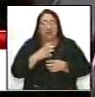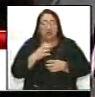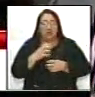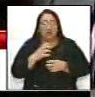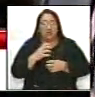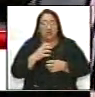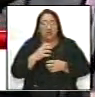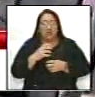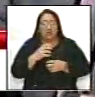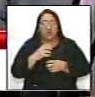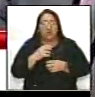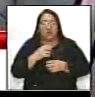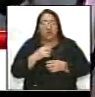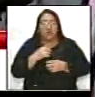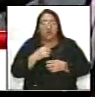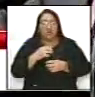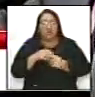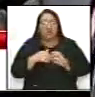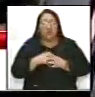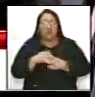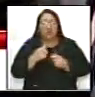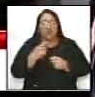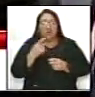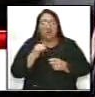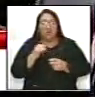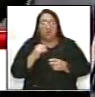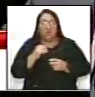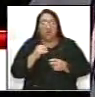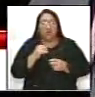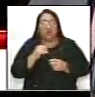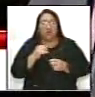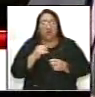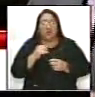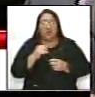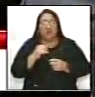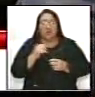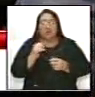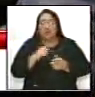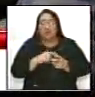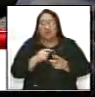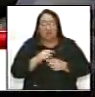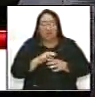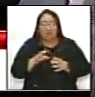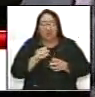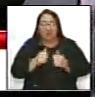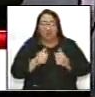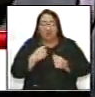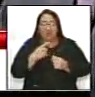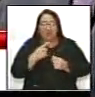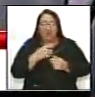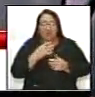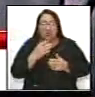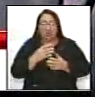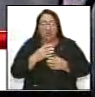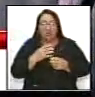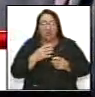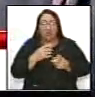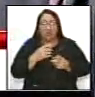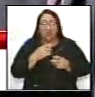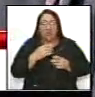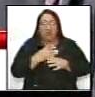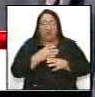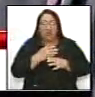explica. Ni cuál es el propósito, en todo caso, ni cuáles son las causas de estas